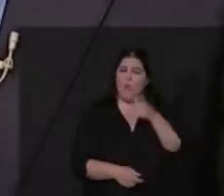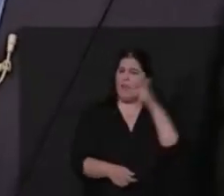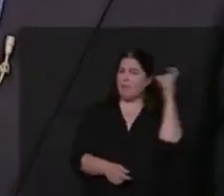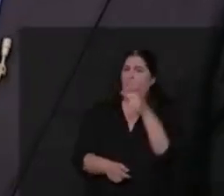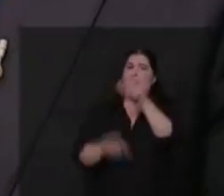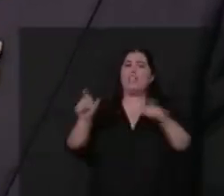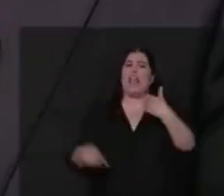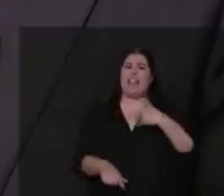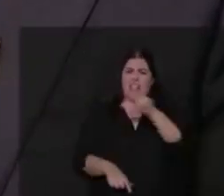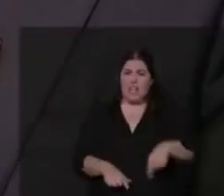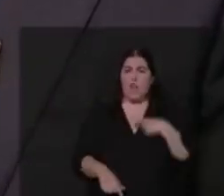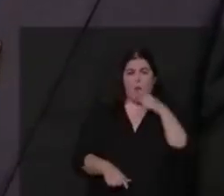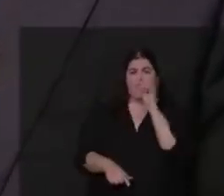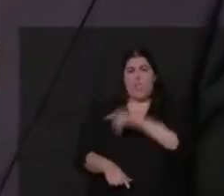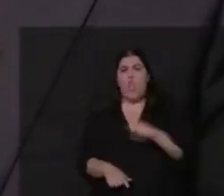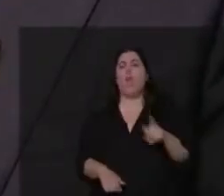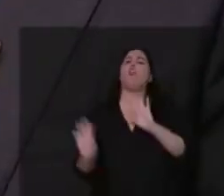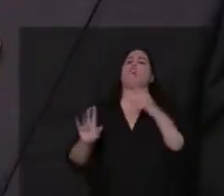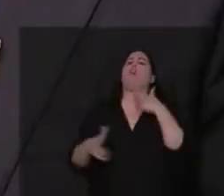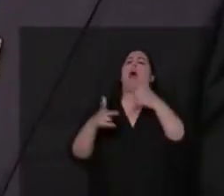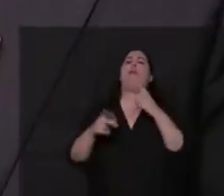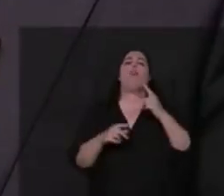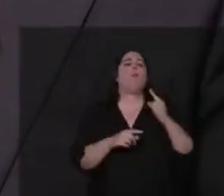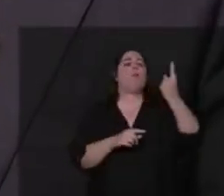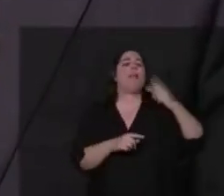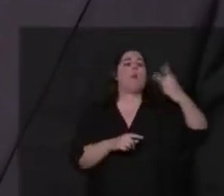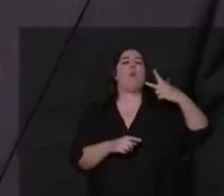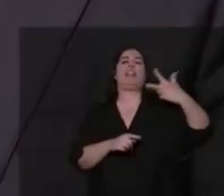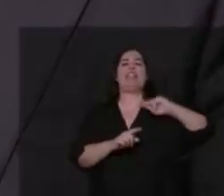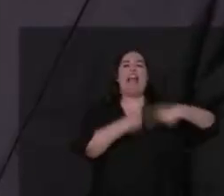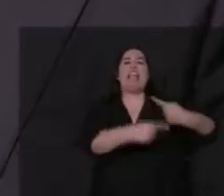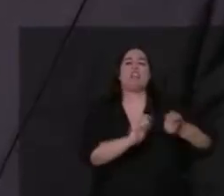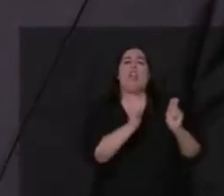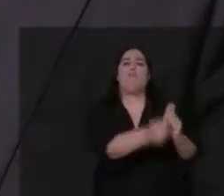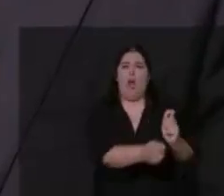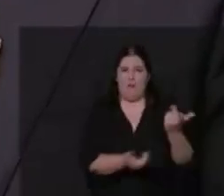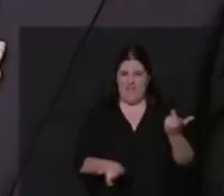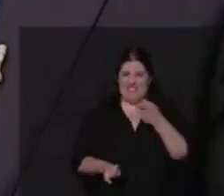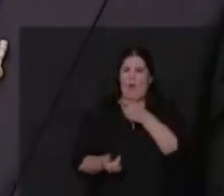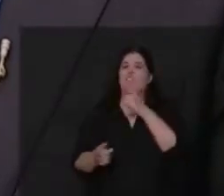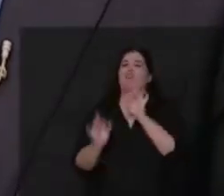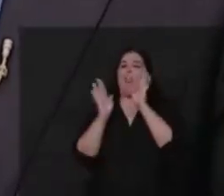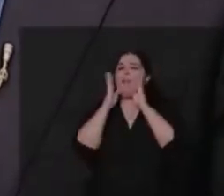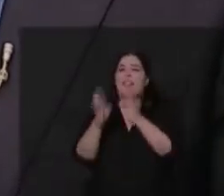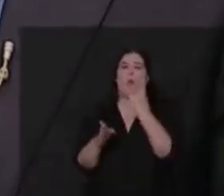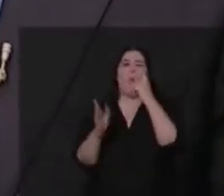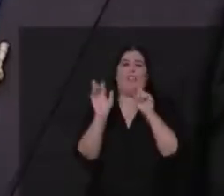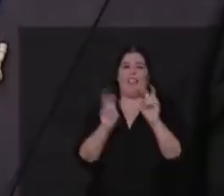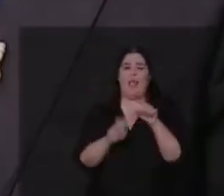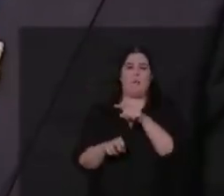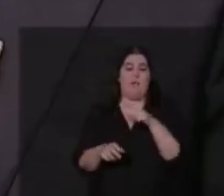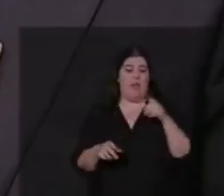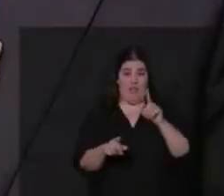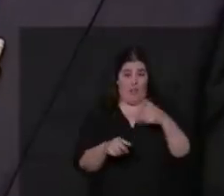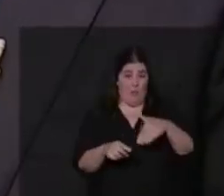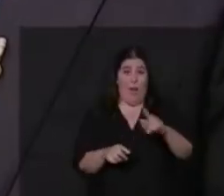los argentinos. A ver, porque yo hablo de reforma de primera, segunda y tercera generación. Vos traes una reforma de tercera generación a una de primera. ¿Vas a arancelar entonces, sí o no? No, de corto plazo,